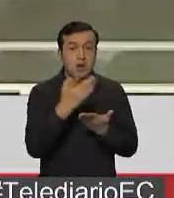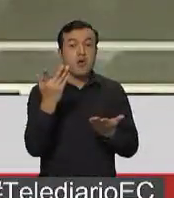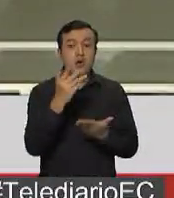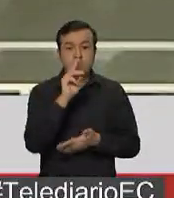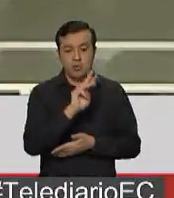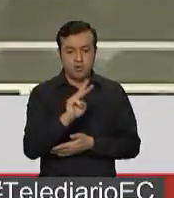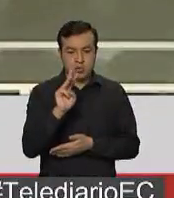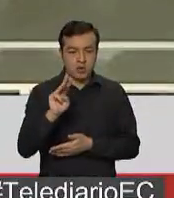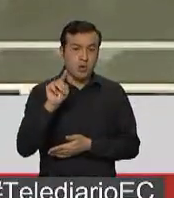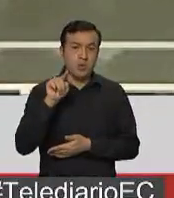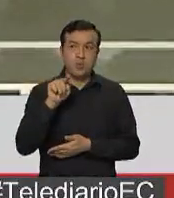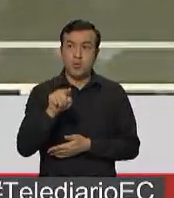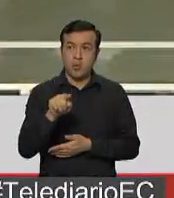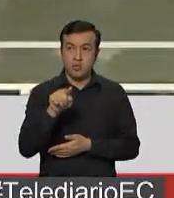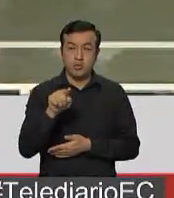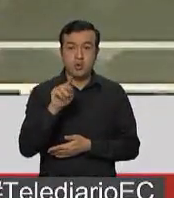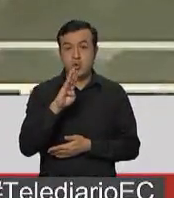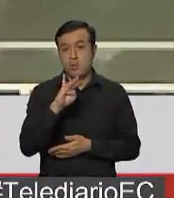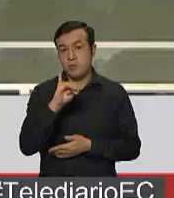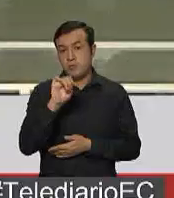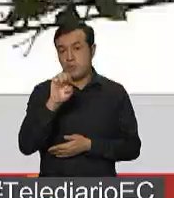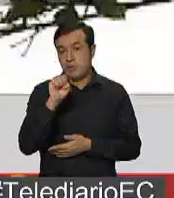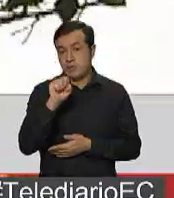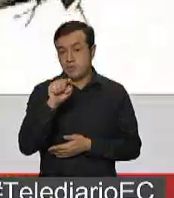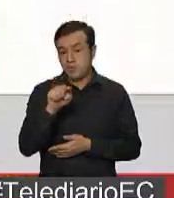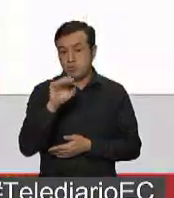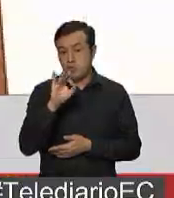página web de la institución